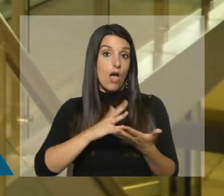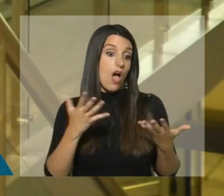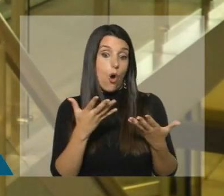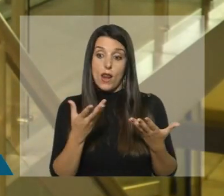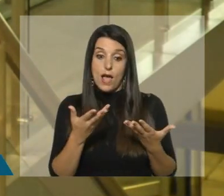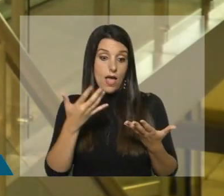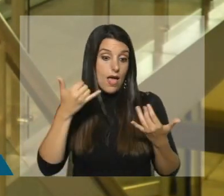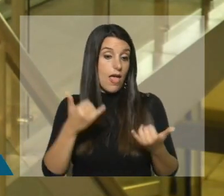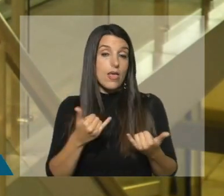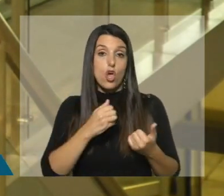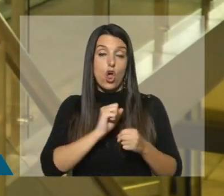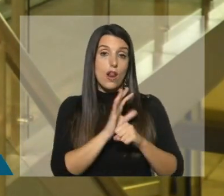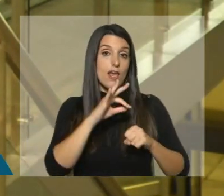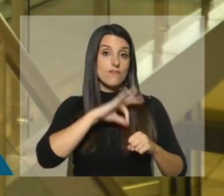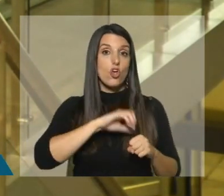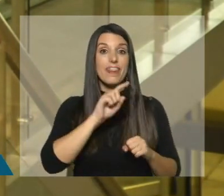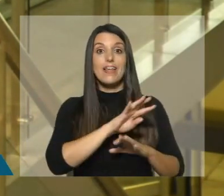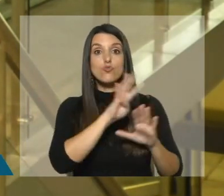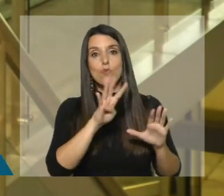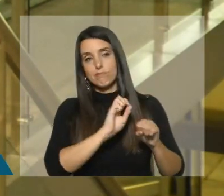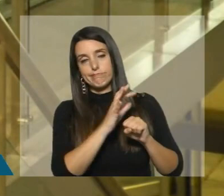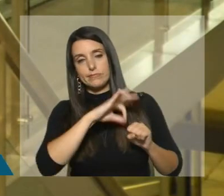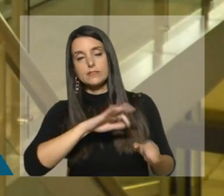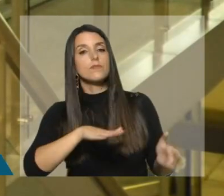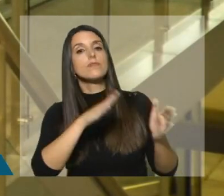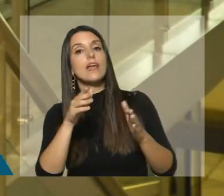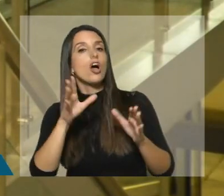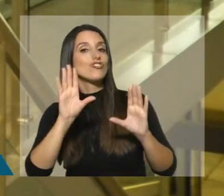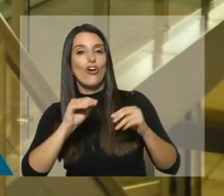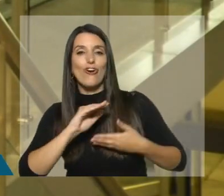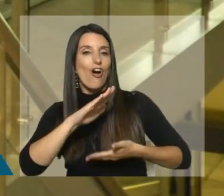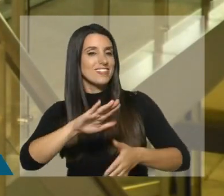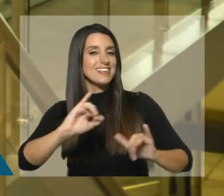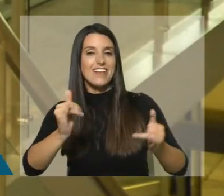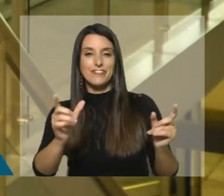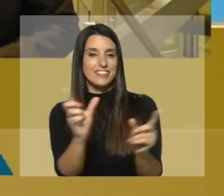ahora del COVID-19 o SARS-CoV-2. Es todo lo que teníamos para compartir con ustedes desde aquí.